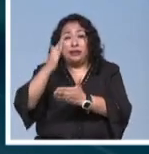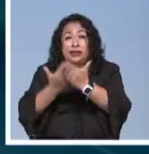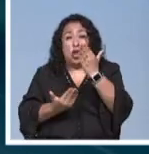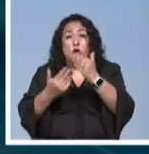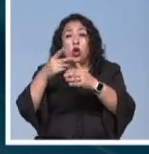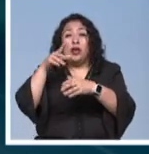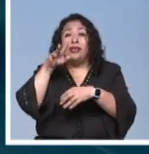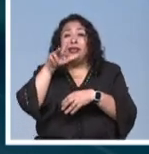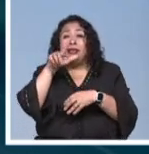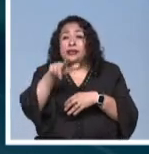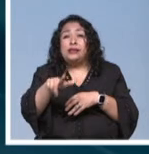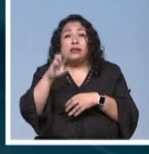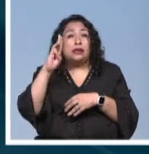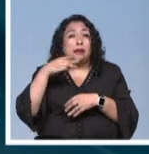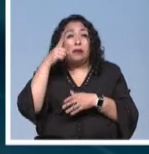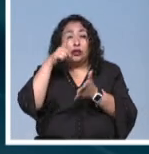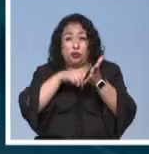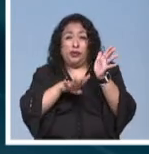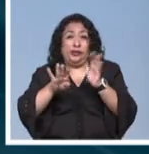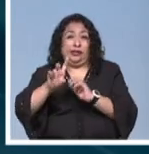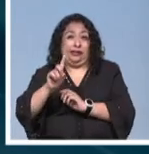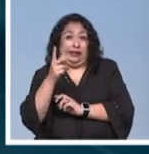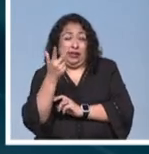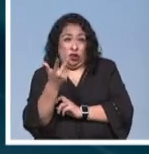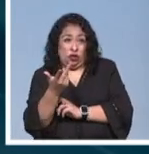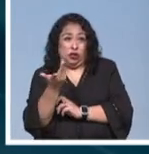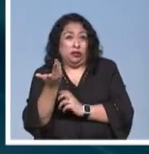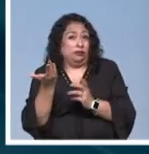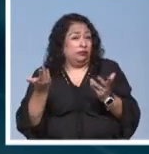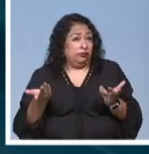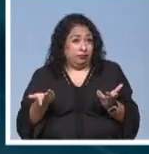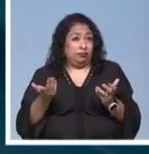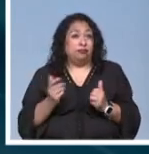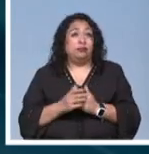marzo del año 38. Es decir, que